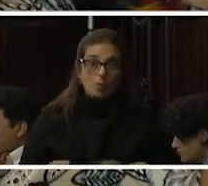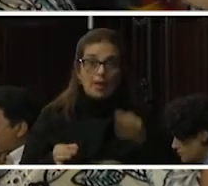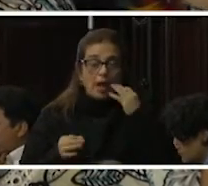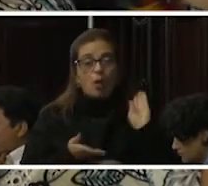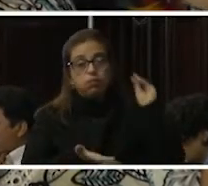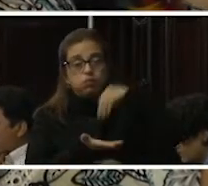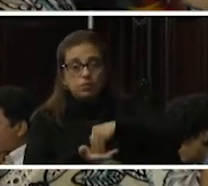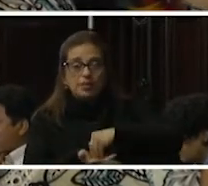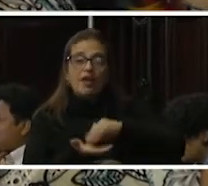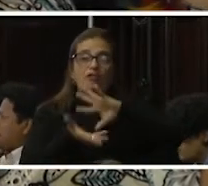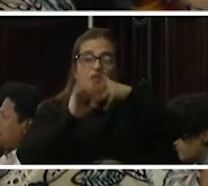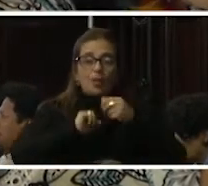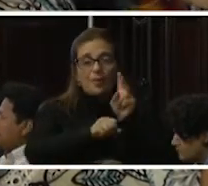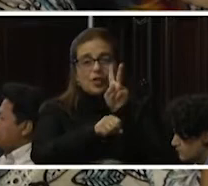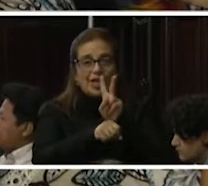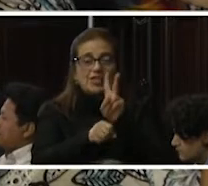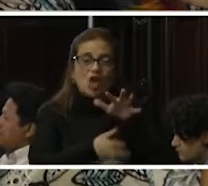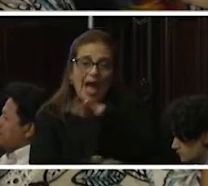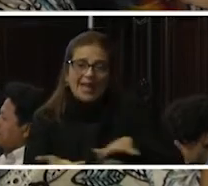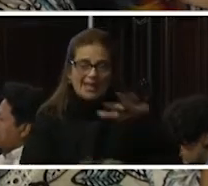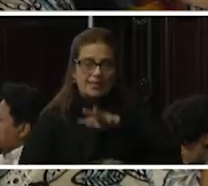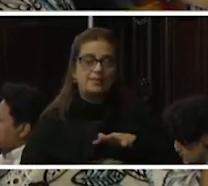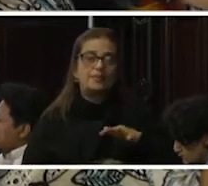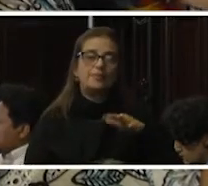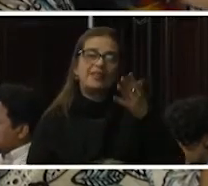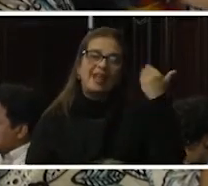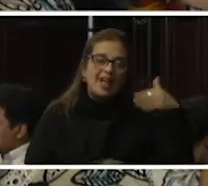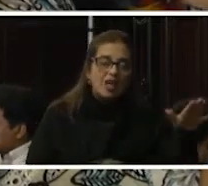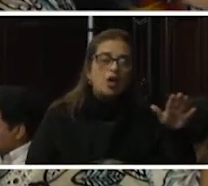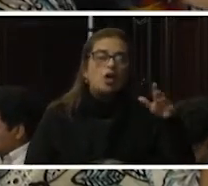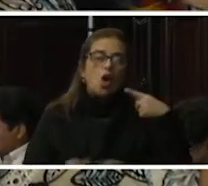implementar mecanismos de protección de estas áreas. Excluya los lotes